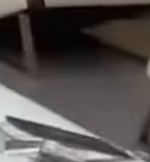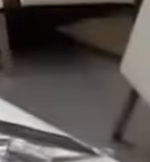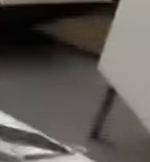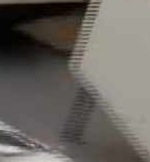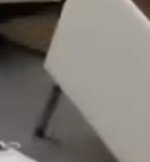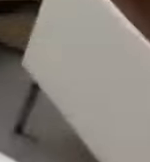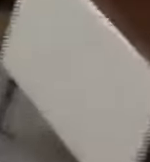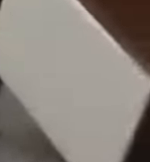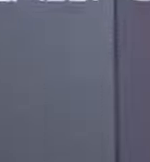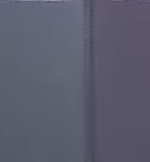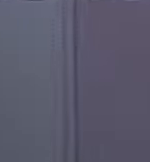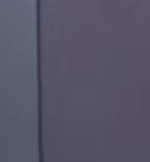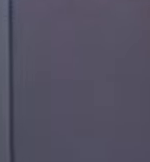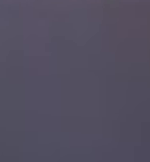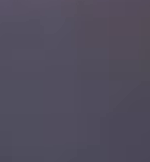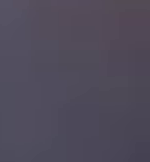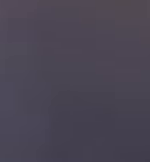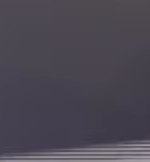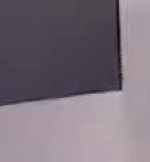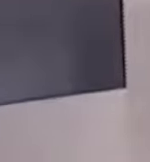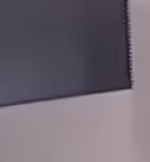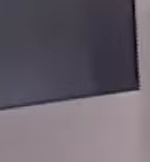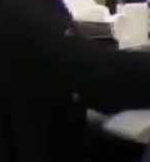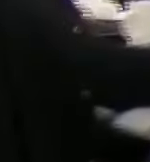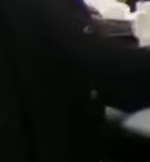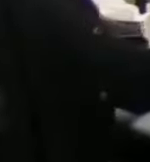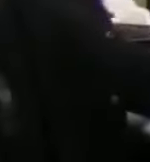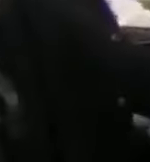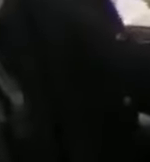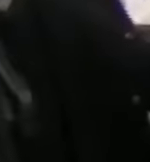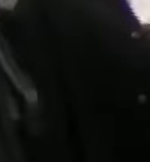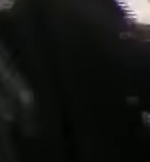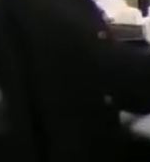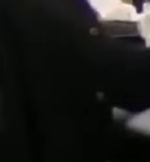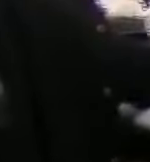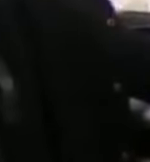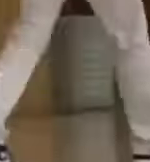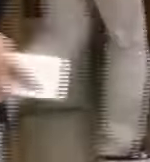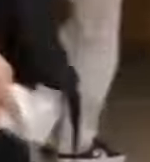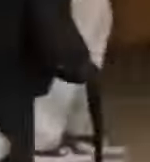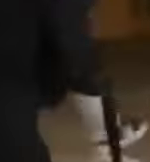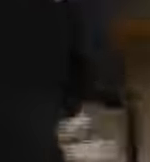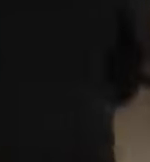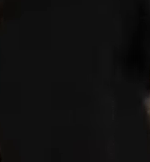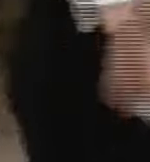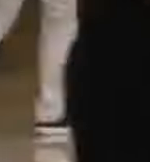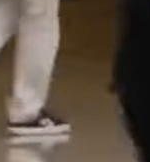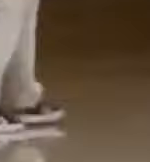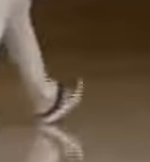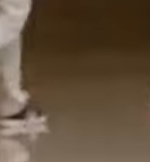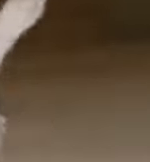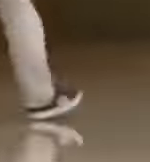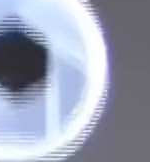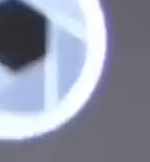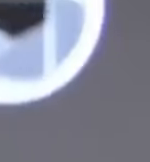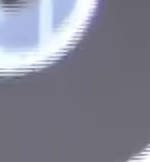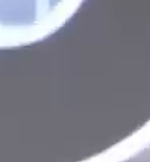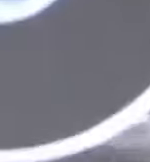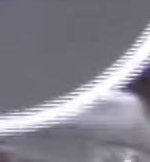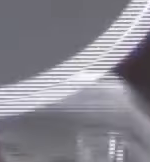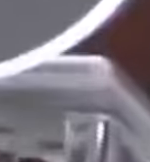invirtiendo recursos para el desarrollo de innovaciones propias. Sin contar que los ingenieros chinos son vistos con recelo si